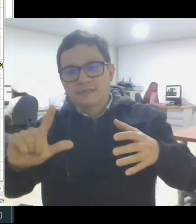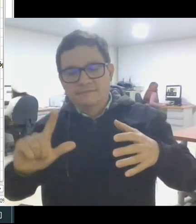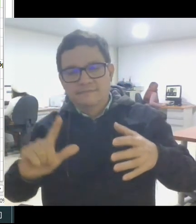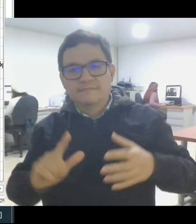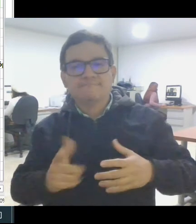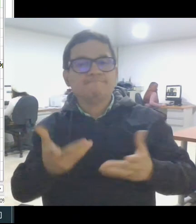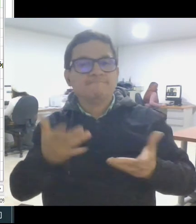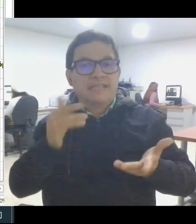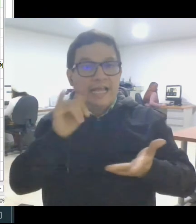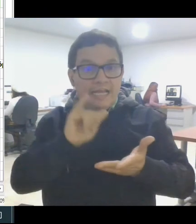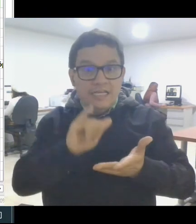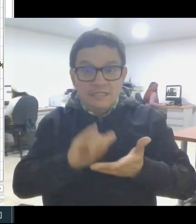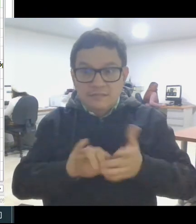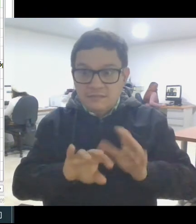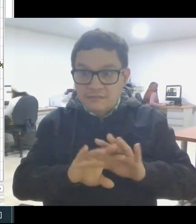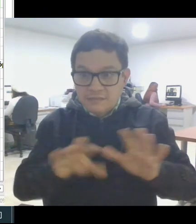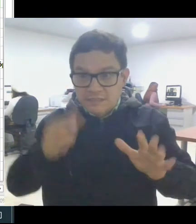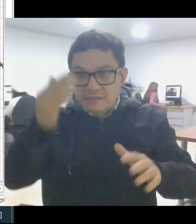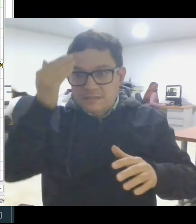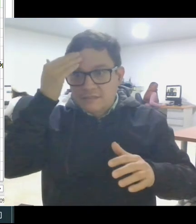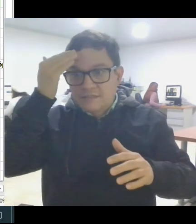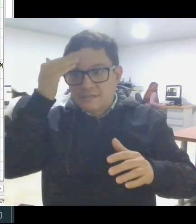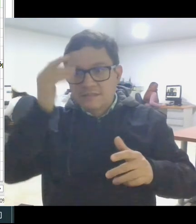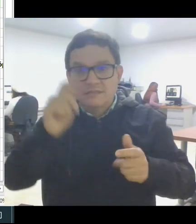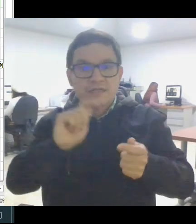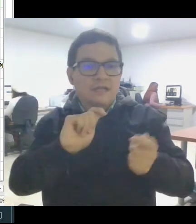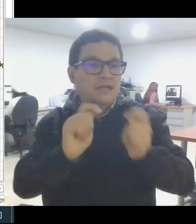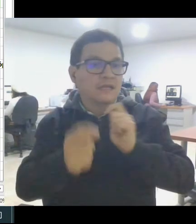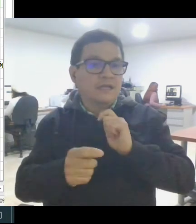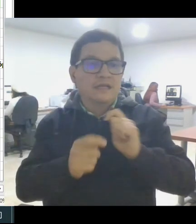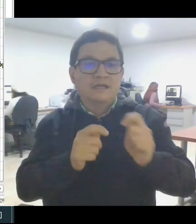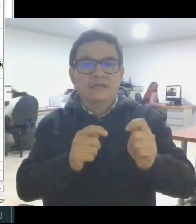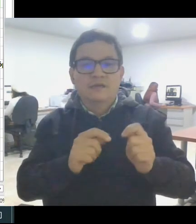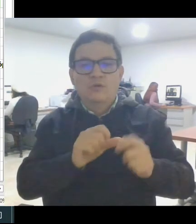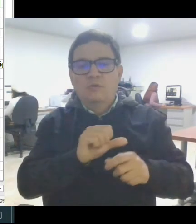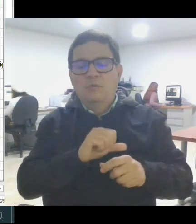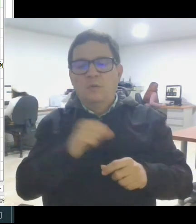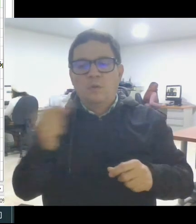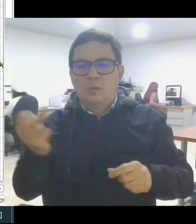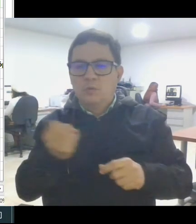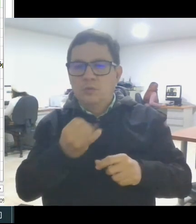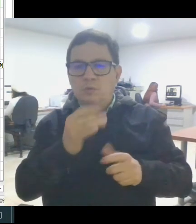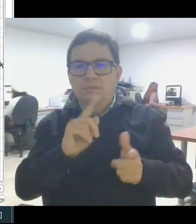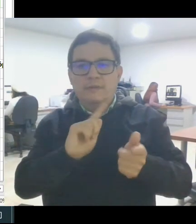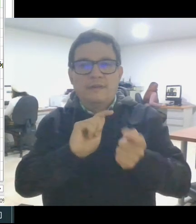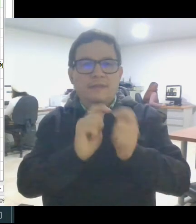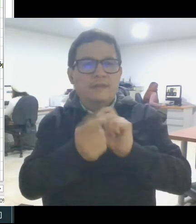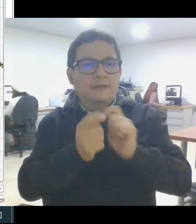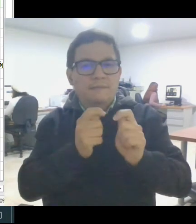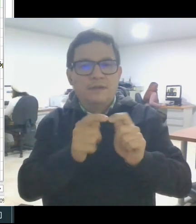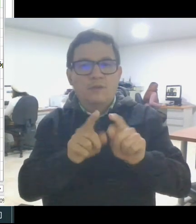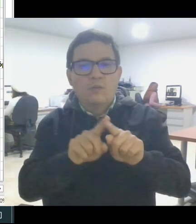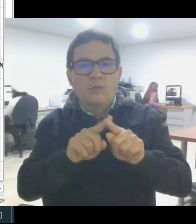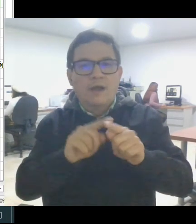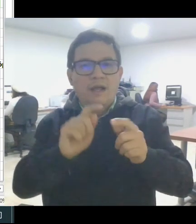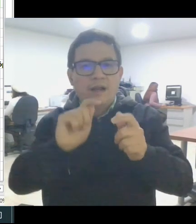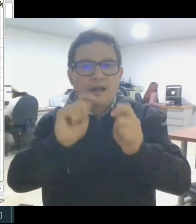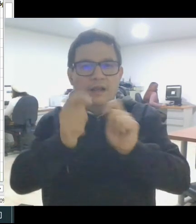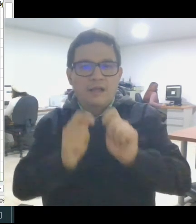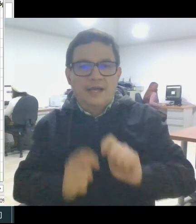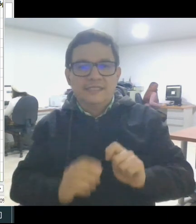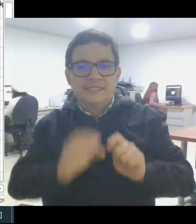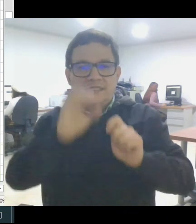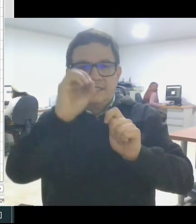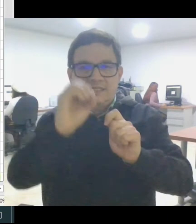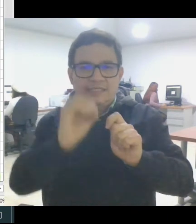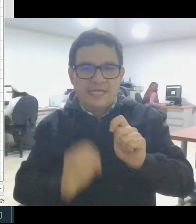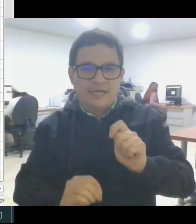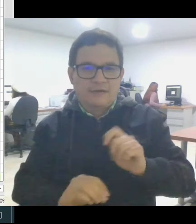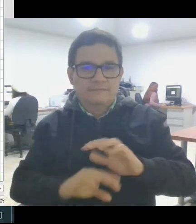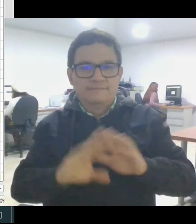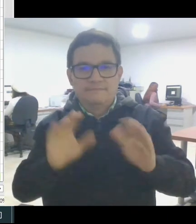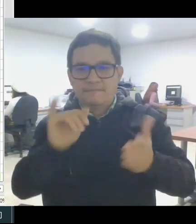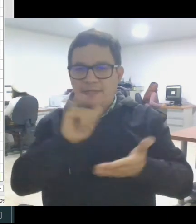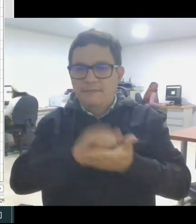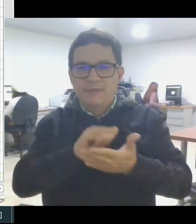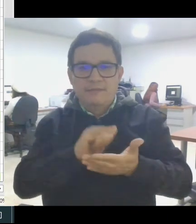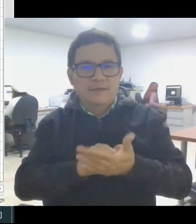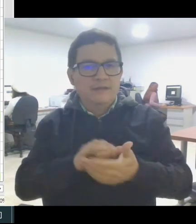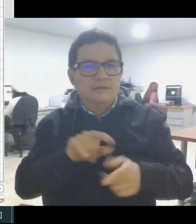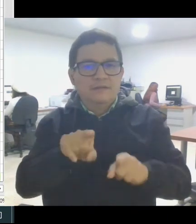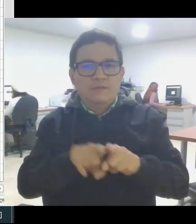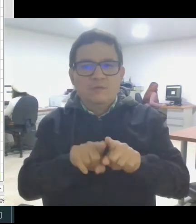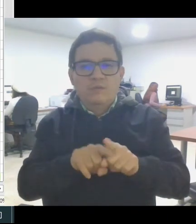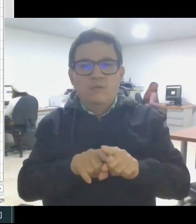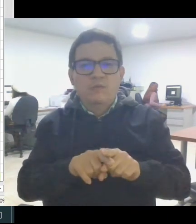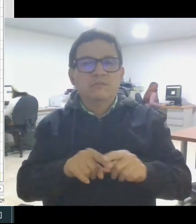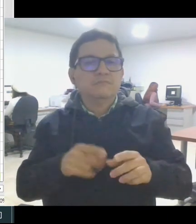Posteriormente a eso ya sabemos que hay que convertir el resto de valores de esa columna en ceros y lo hacemos a través de esta fórmula que está acá,